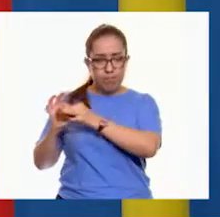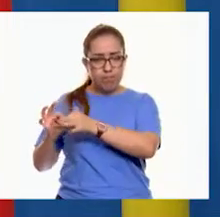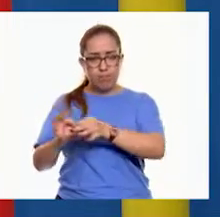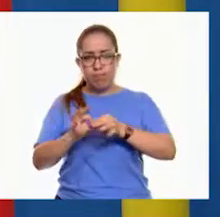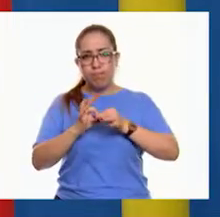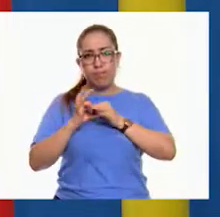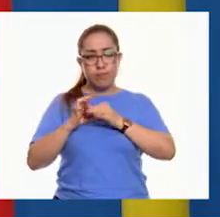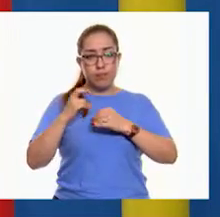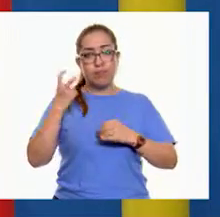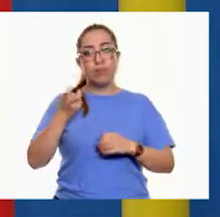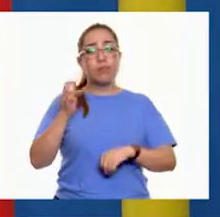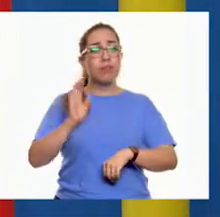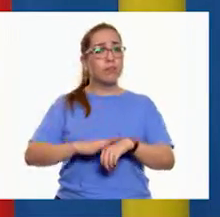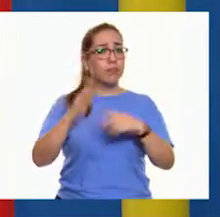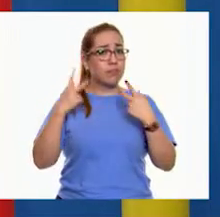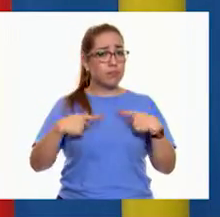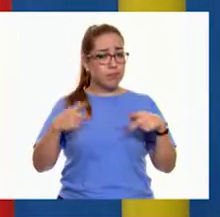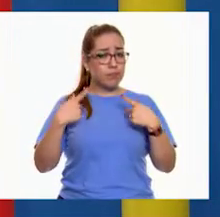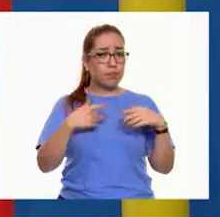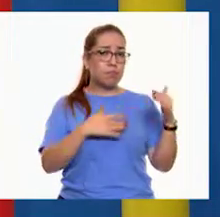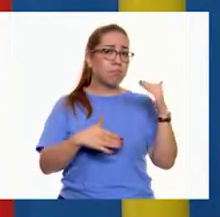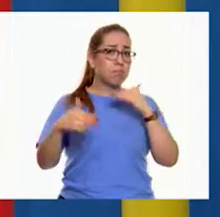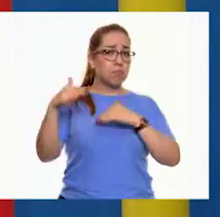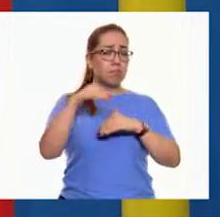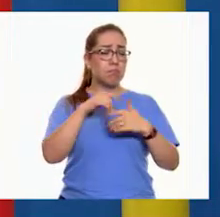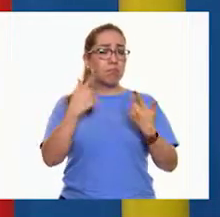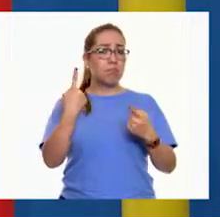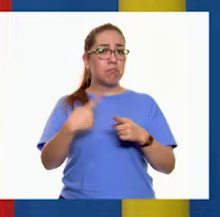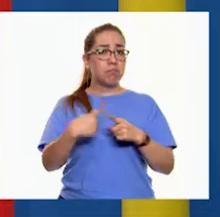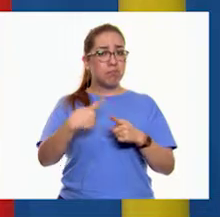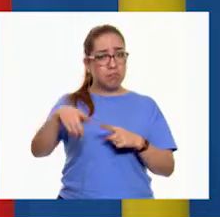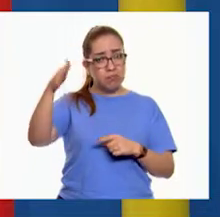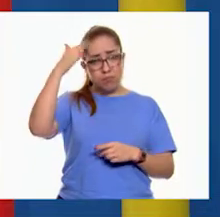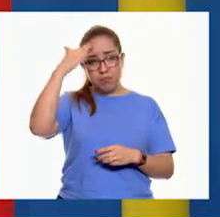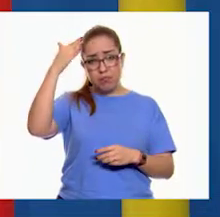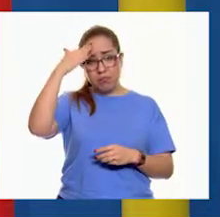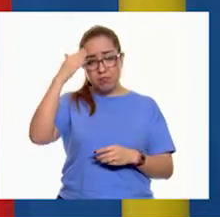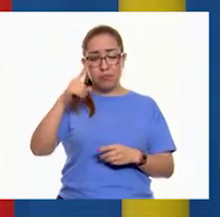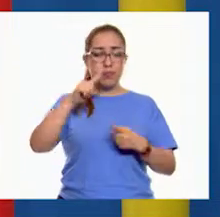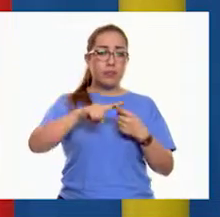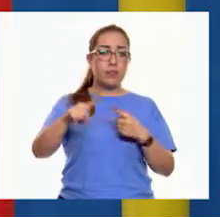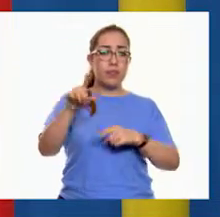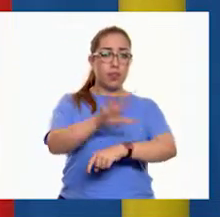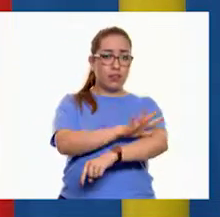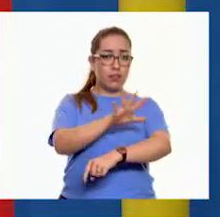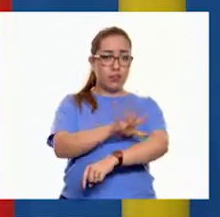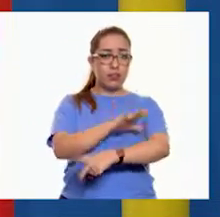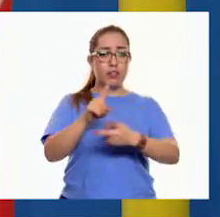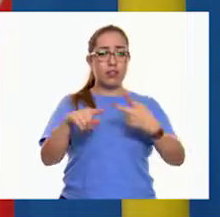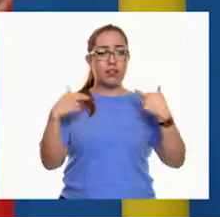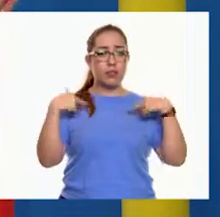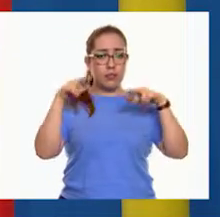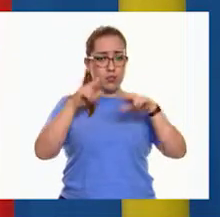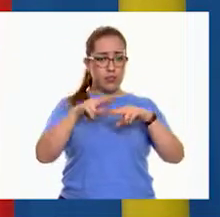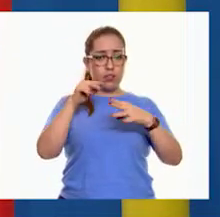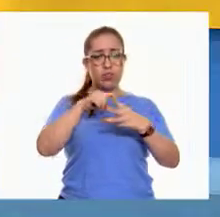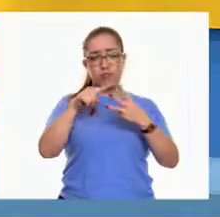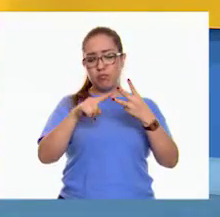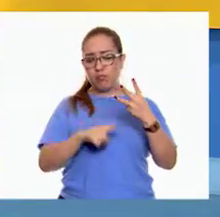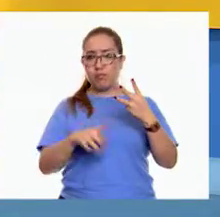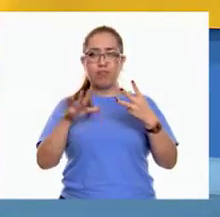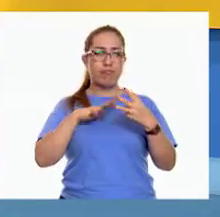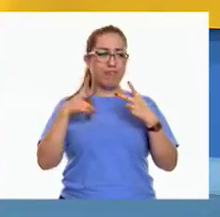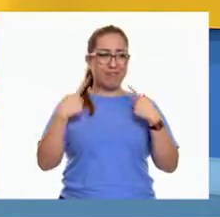sobresalientes de estos sindicatos serían el de ferrocarrileros, electricistas y maestros, aunque habría muchísimos más.